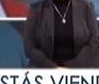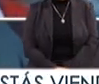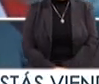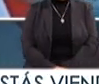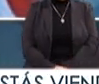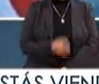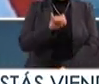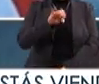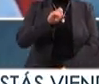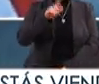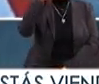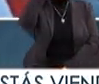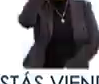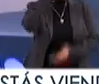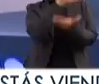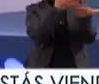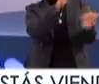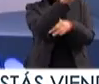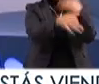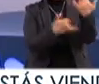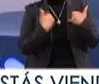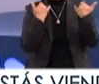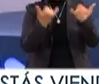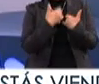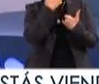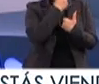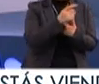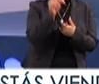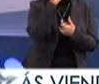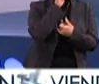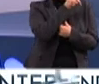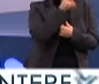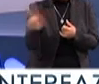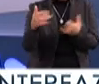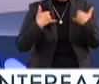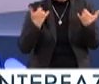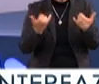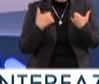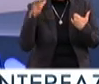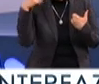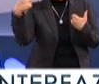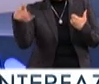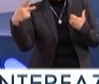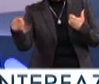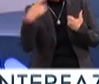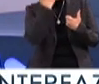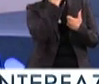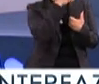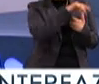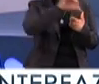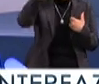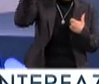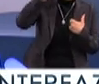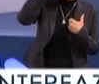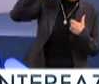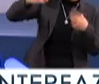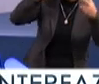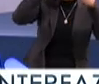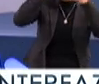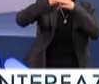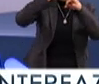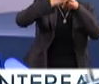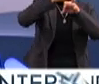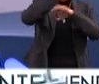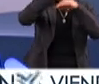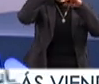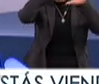Daniel ¿qué le recomendarías a todos los chicos y chicas jóvenes tanto de tu escuela como los otros que nos están viendo a